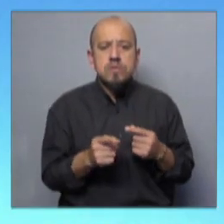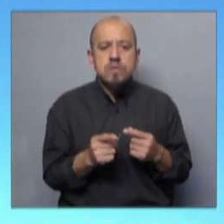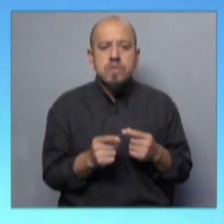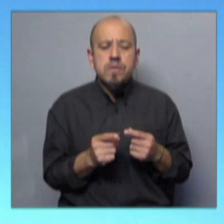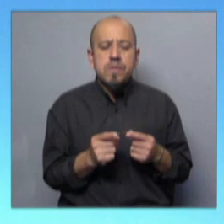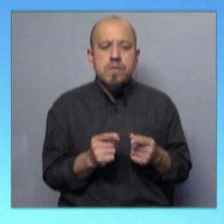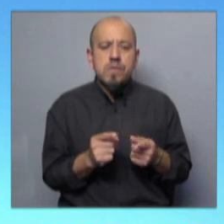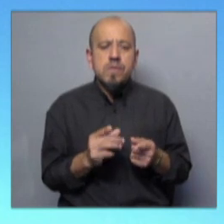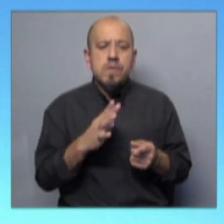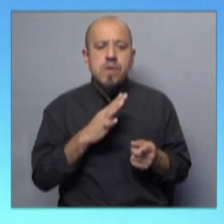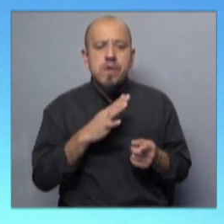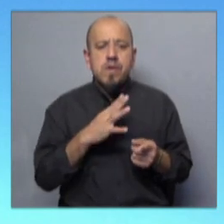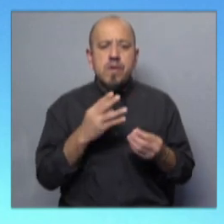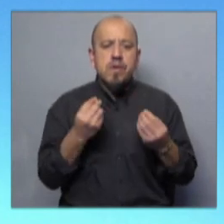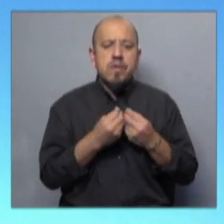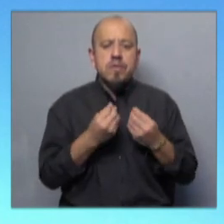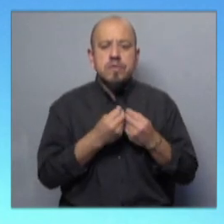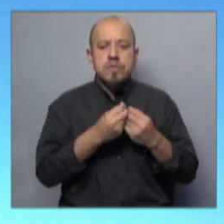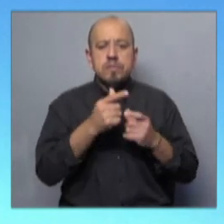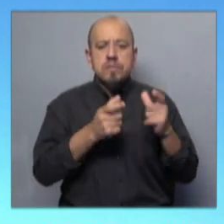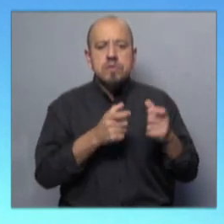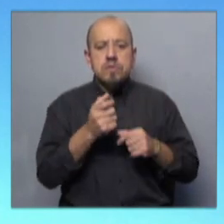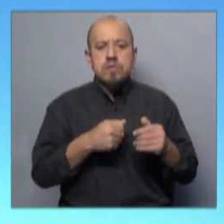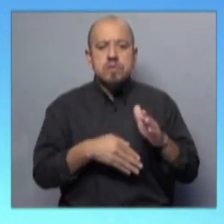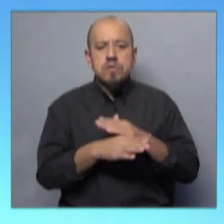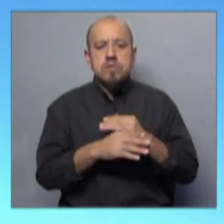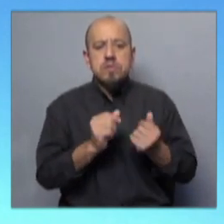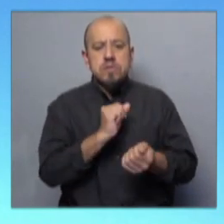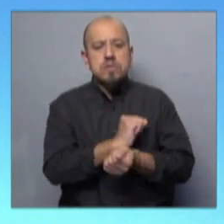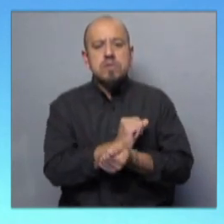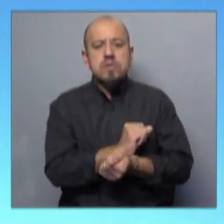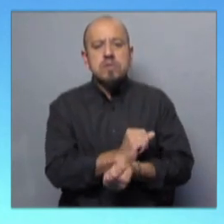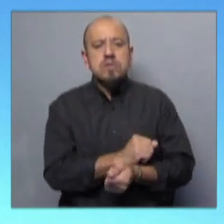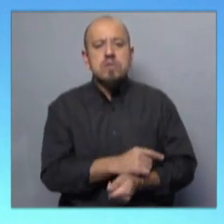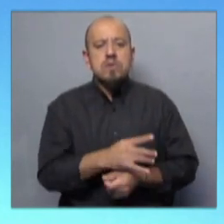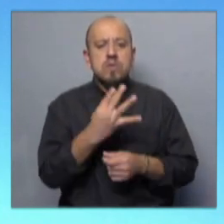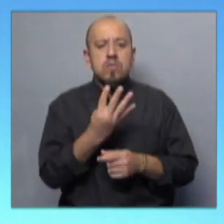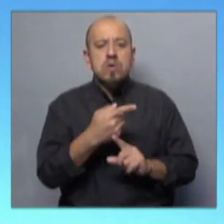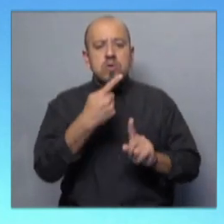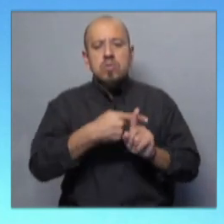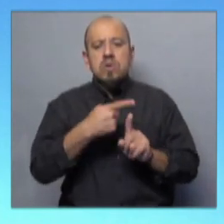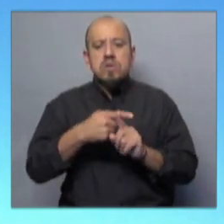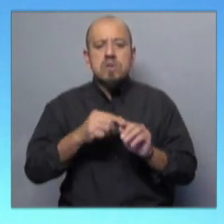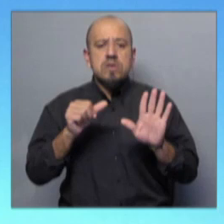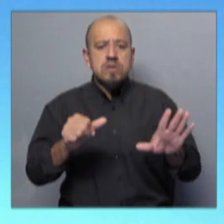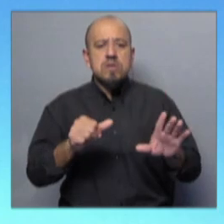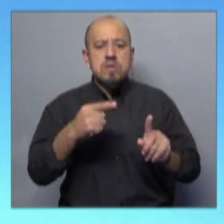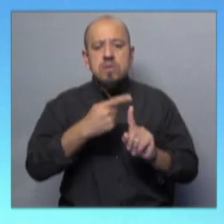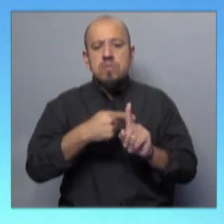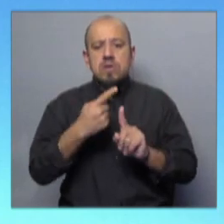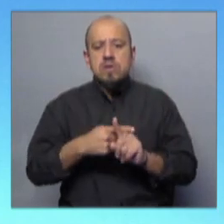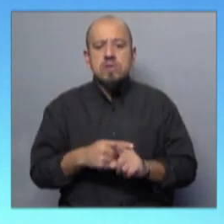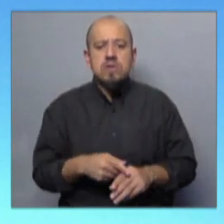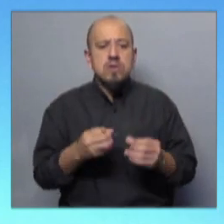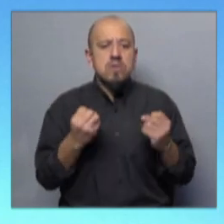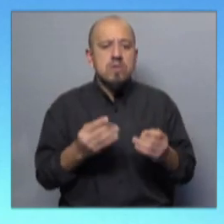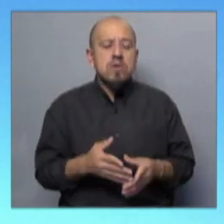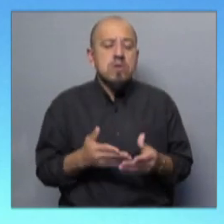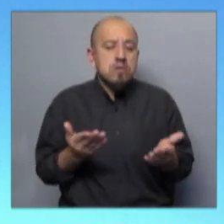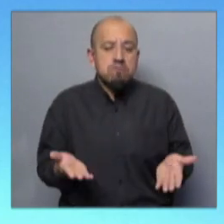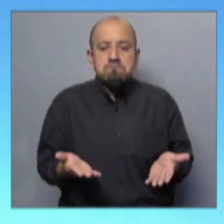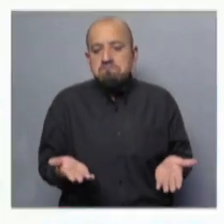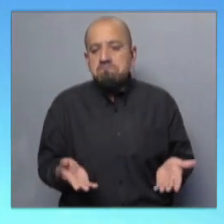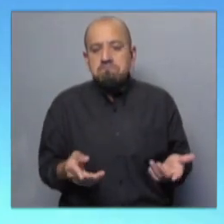hay muchas personas que van a la cárcel y no tiene sentido con la en la cárcel por cuatro meses por seis meses por delitos leves porque no van a poder tener